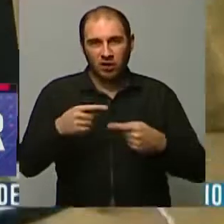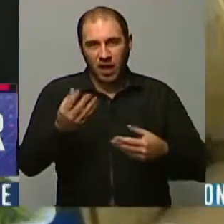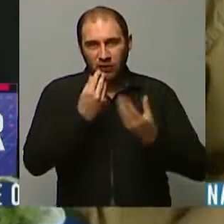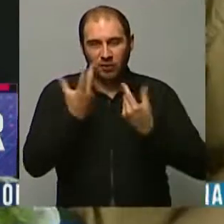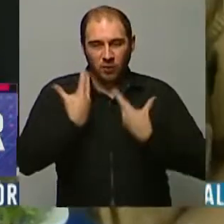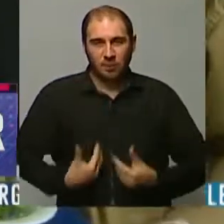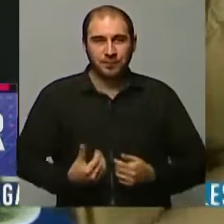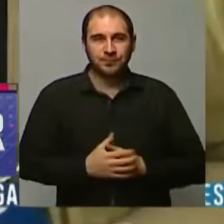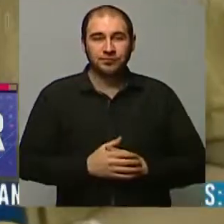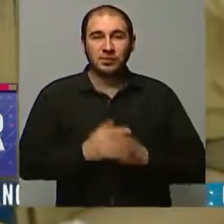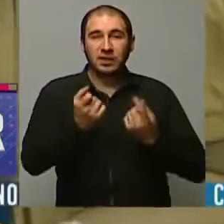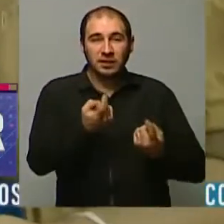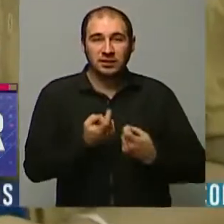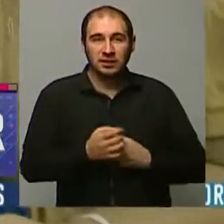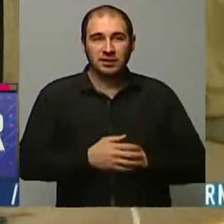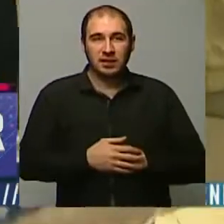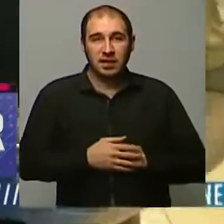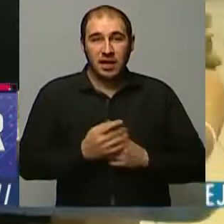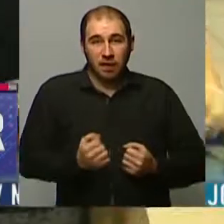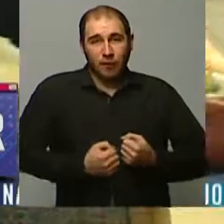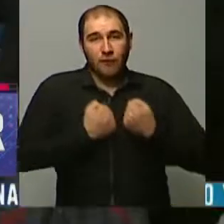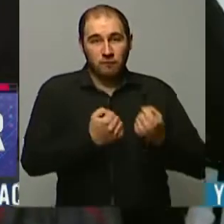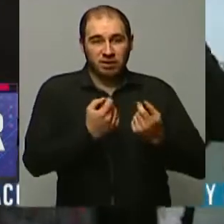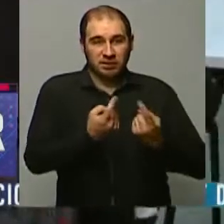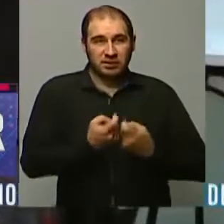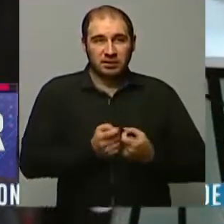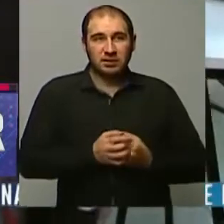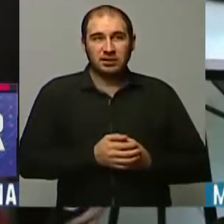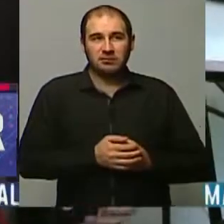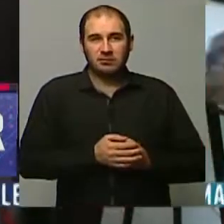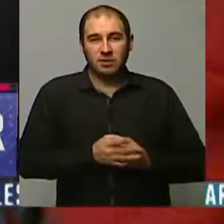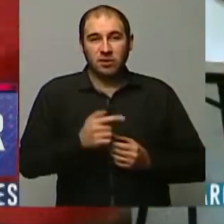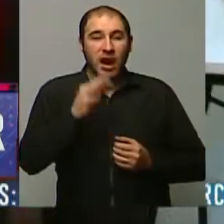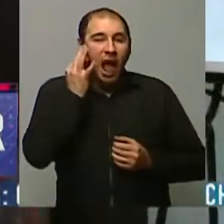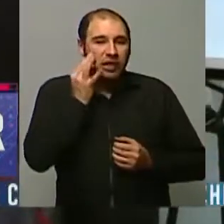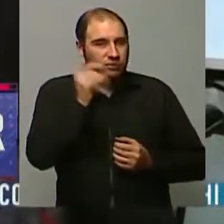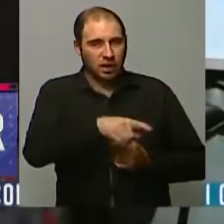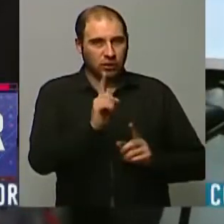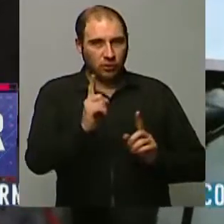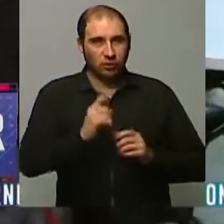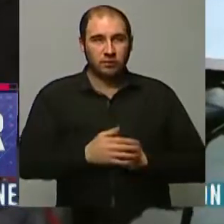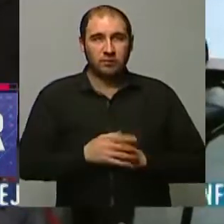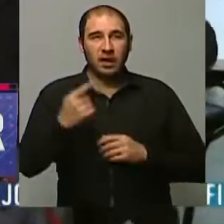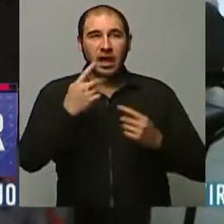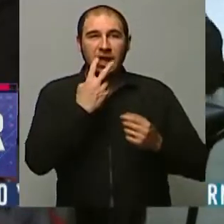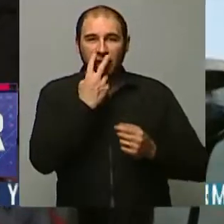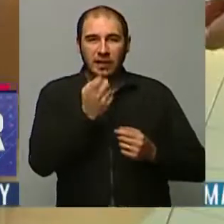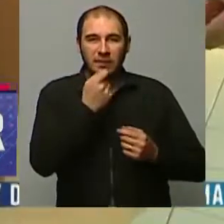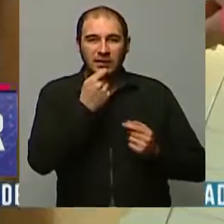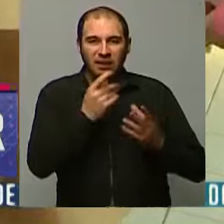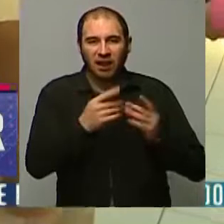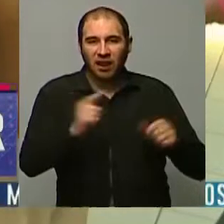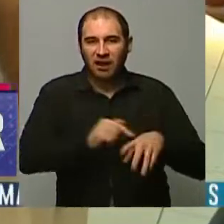antioxidantes. Porque necesitan energía no proveniente del azúcar, que es una energía que se